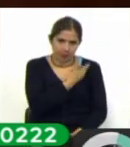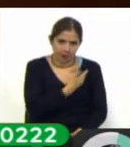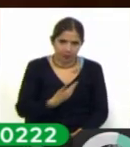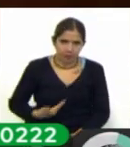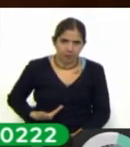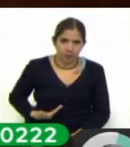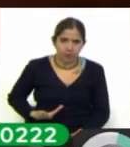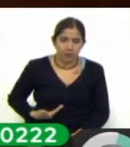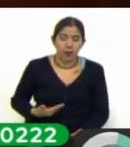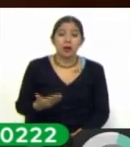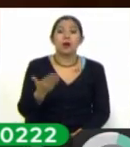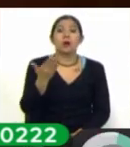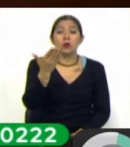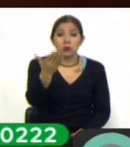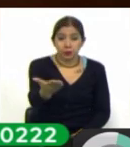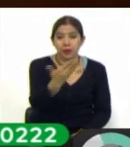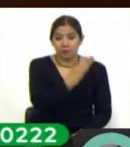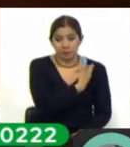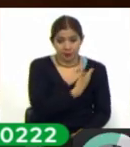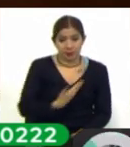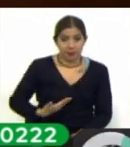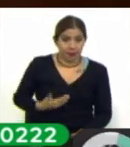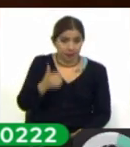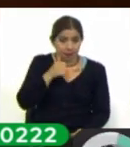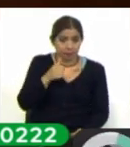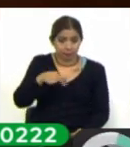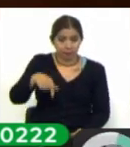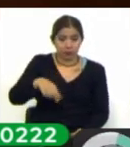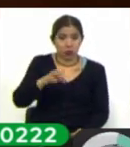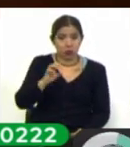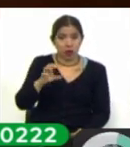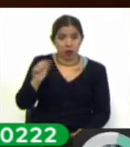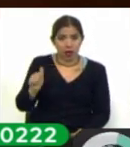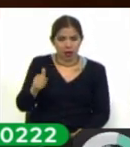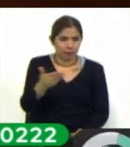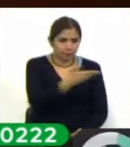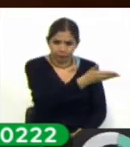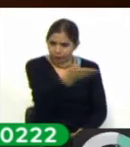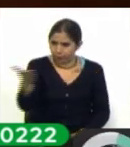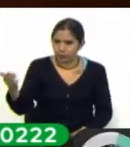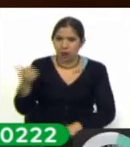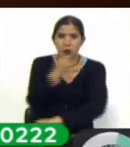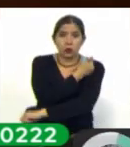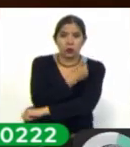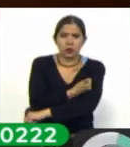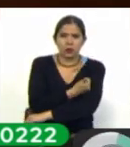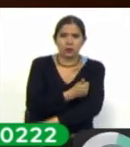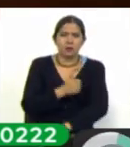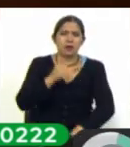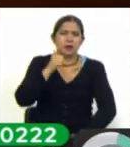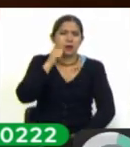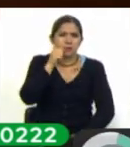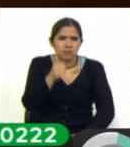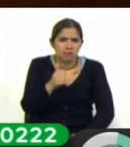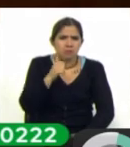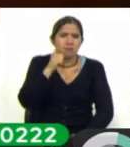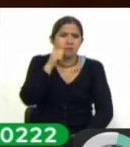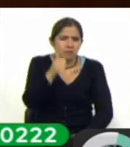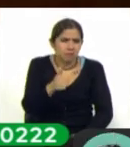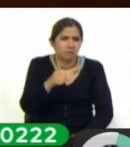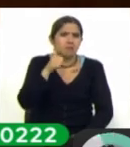Presidenta, excelencias, el pasar de los días ha demostrado con absoluta claridad que